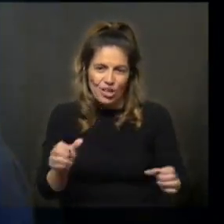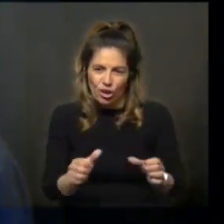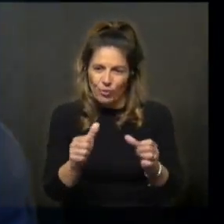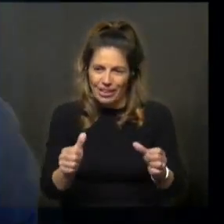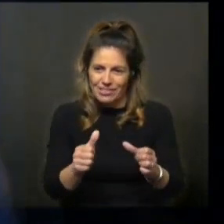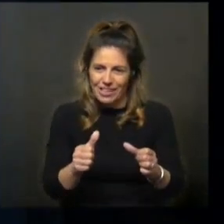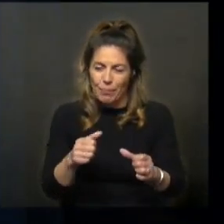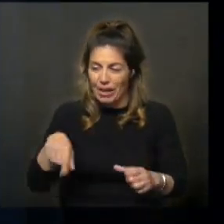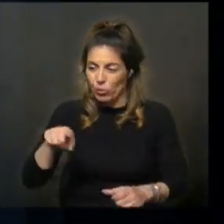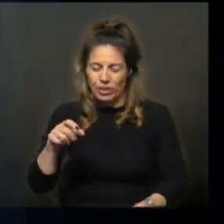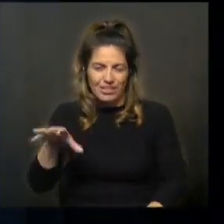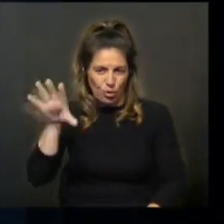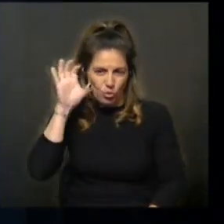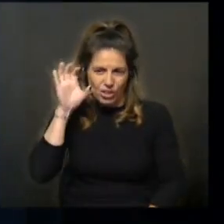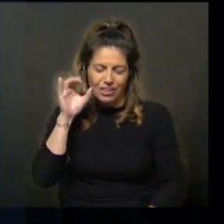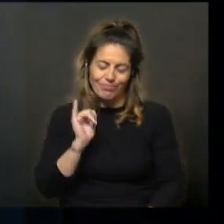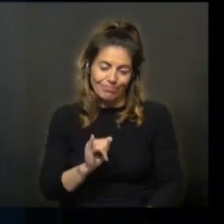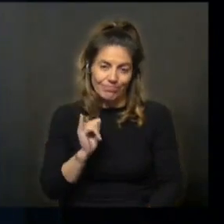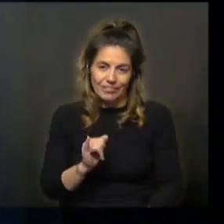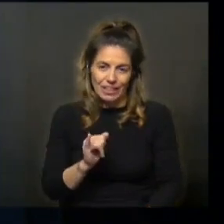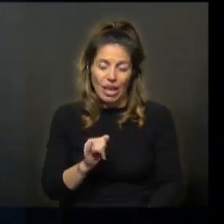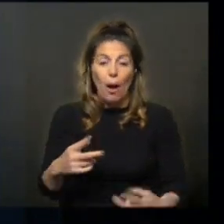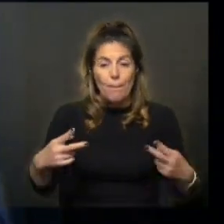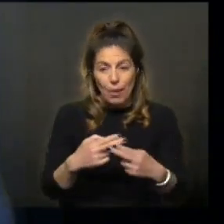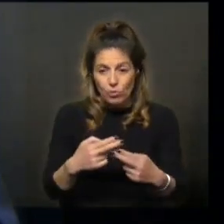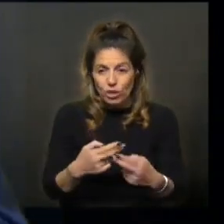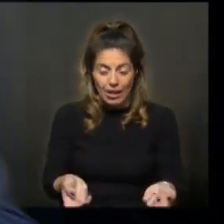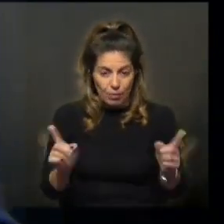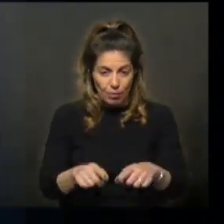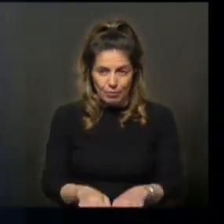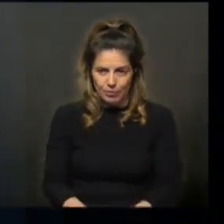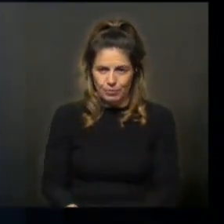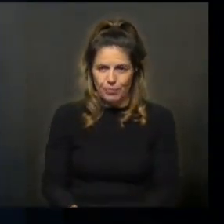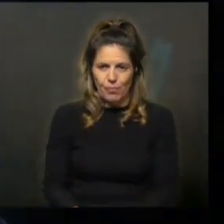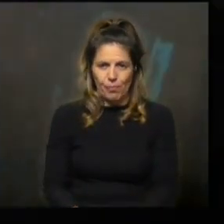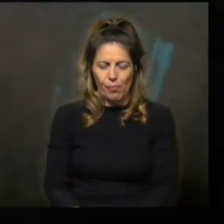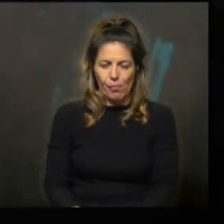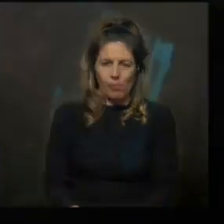decir sin duda sería así hacemos una breve pausa ya seguimos